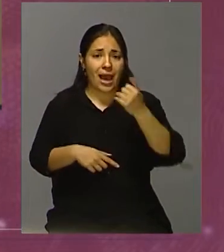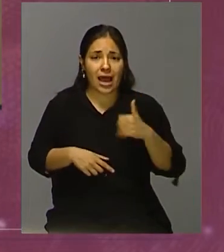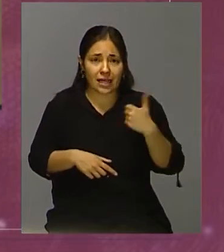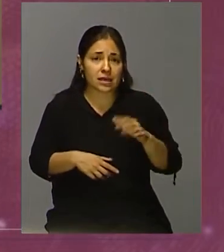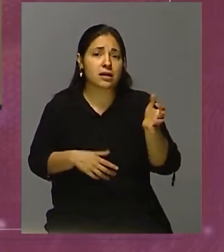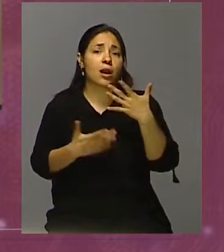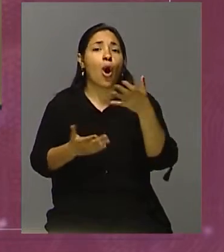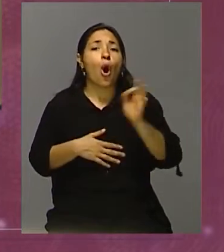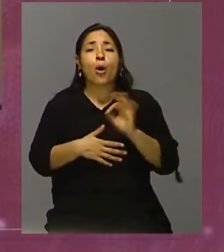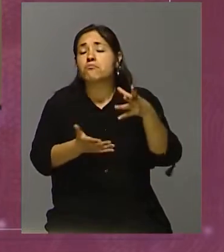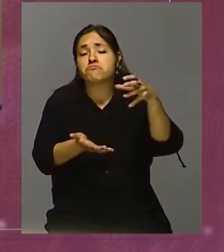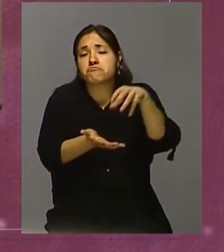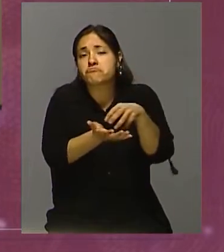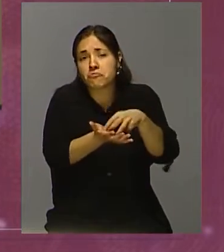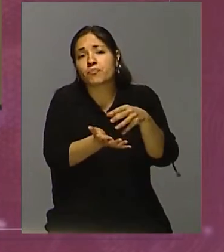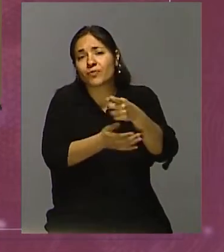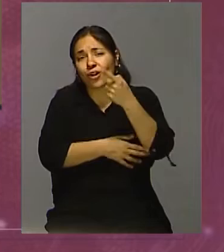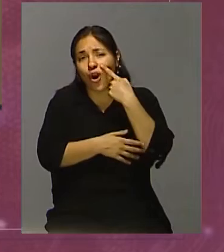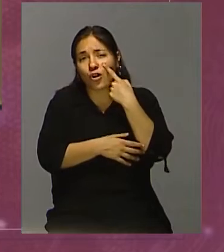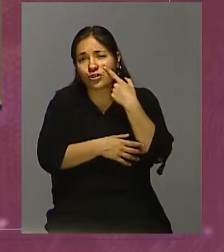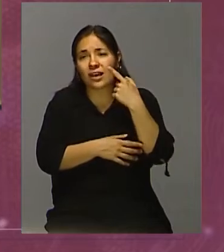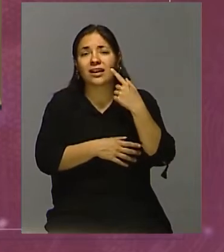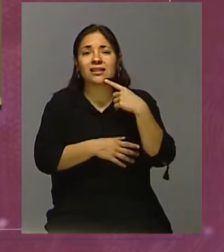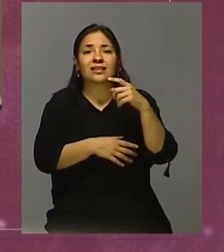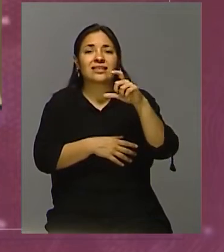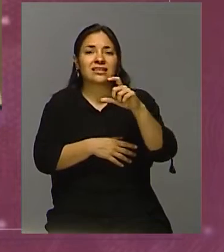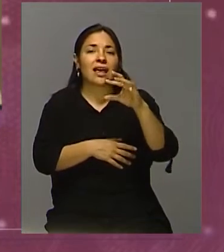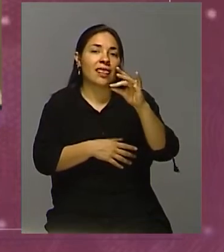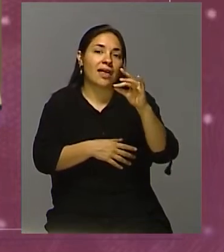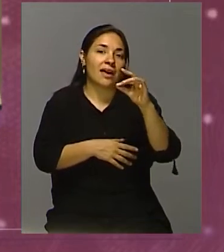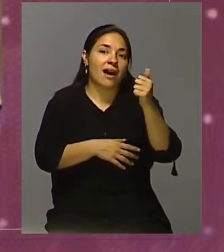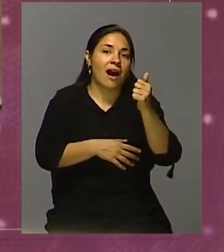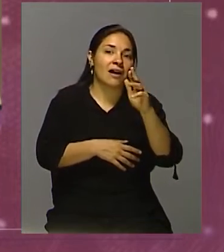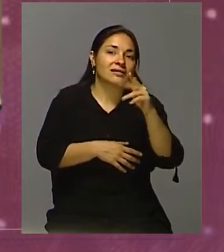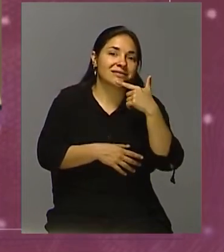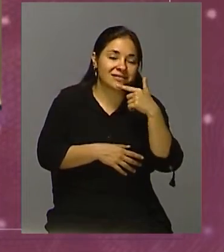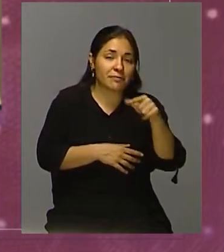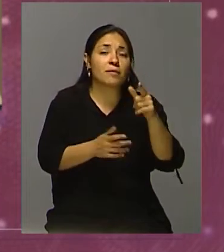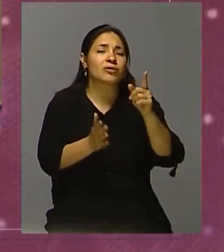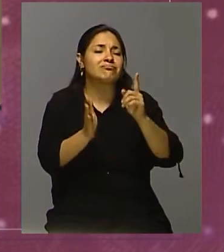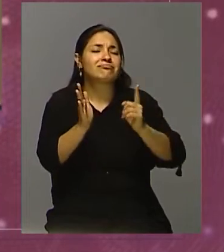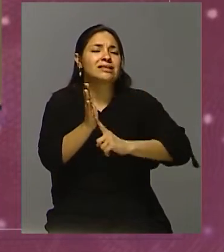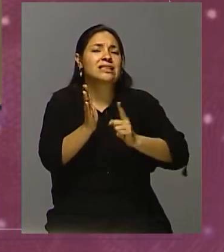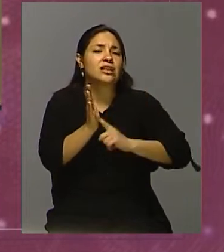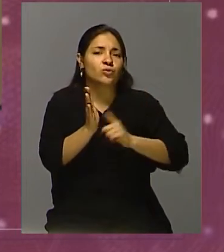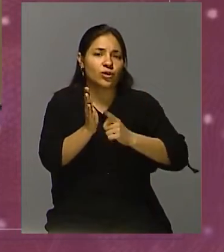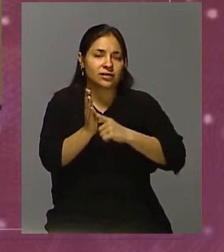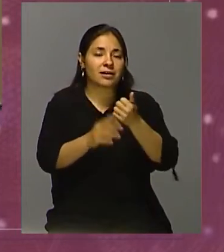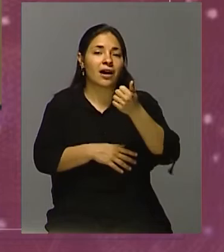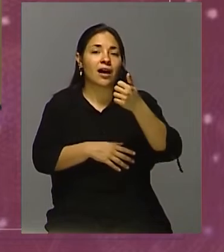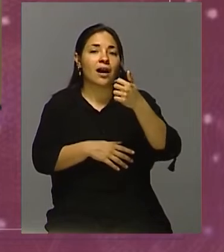depósito argentino, lo que habrás escuchado alguna vez nombrar como los CDRs, Sí. que vienen a ser títulos que representan acciones de